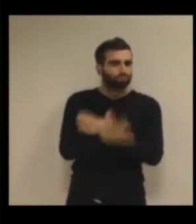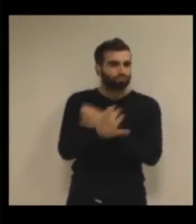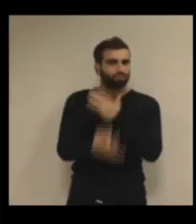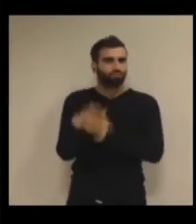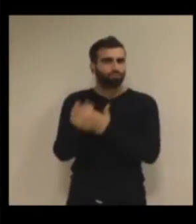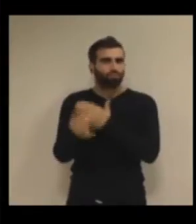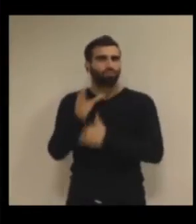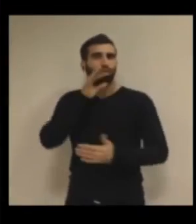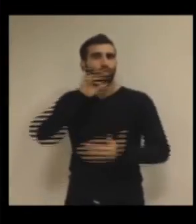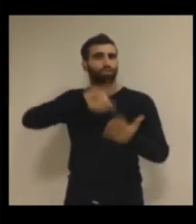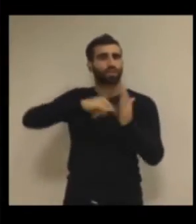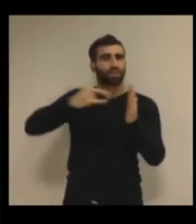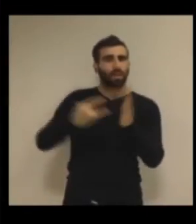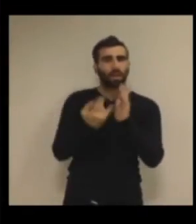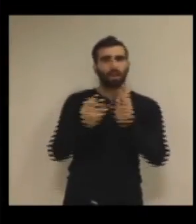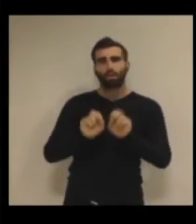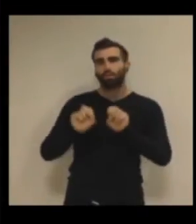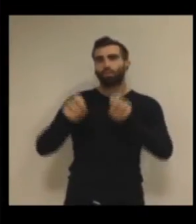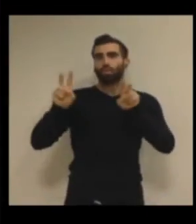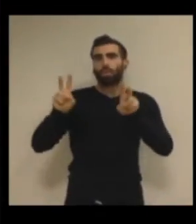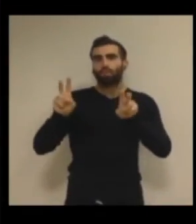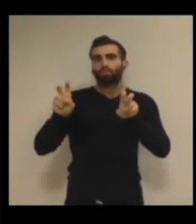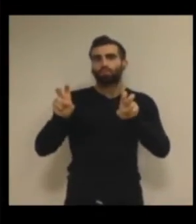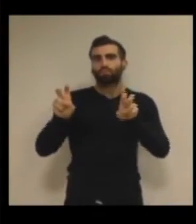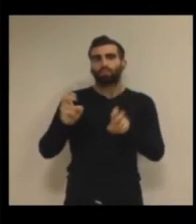de acceso por medios tecnológicos